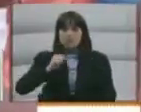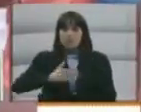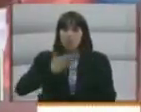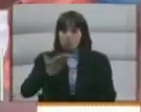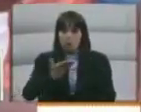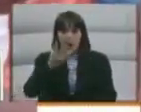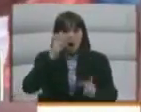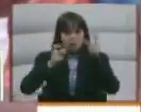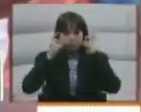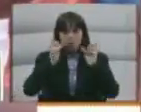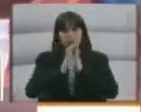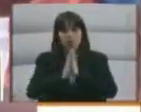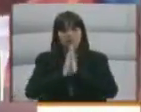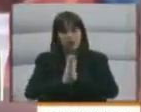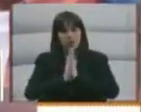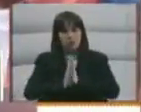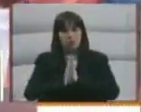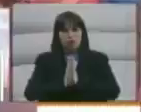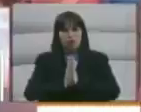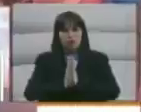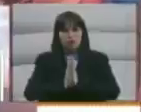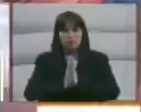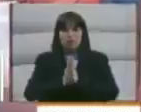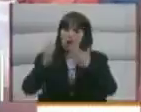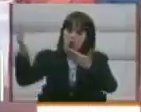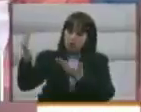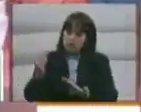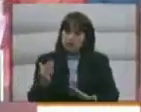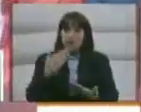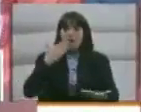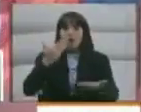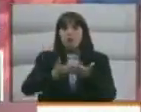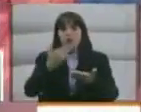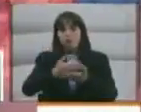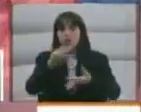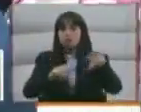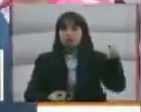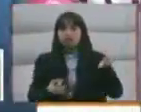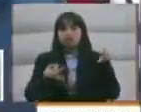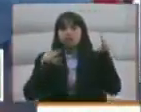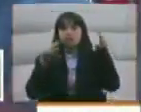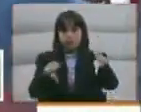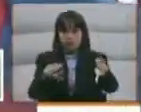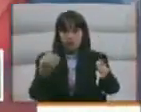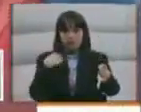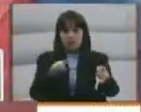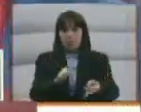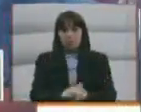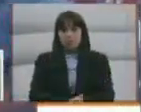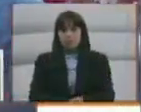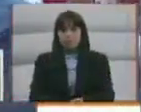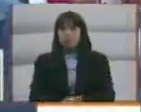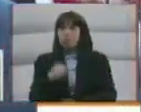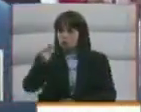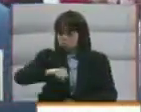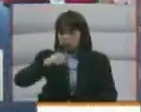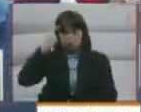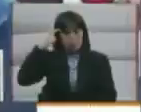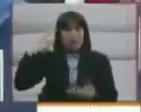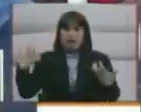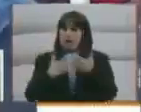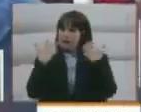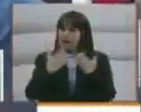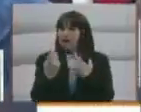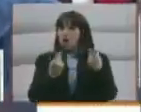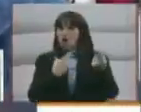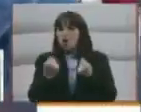escuche, nos reciba la propuesta de desarrollo integral que nosotros tenemos. Yo digo que sí hay una guerra económica, pero una guerra económica